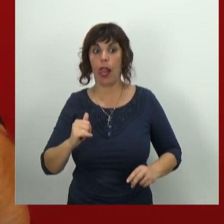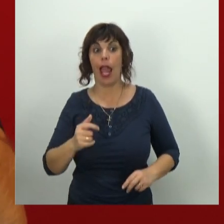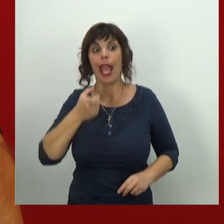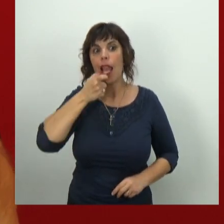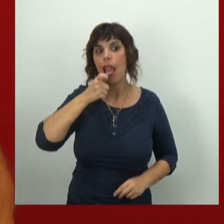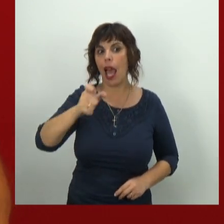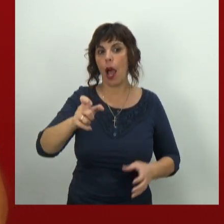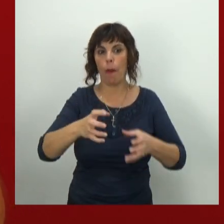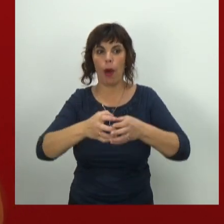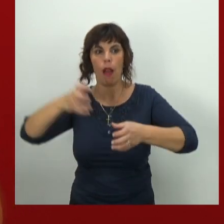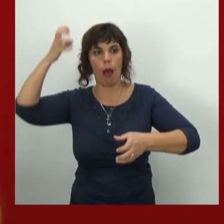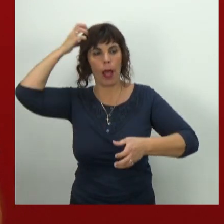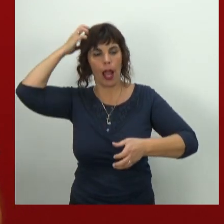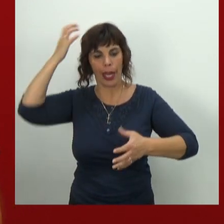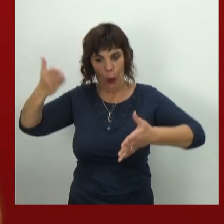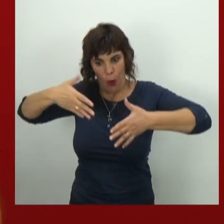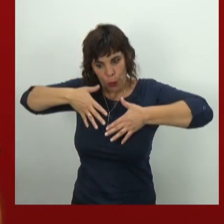la palabra del reino,